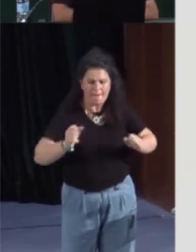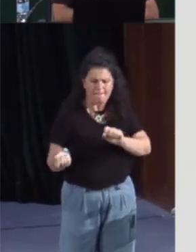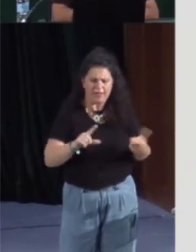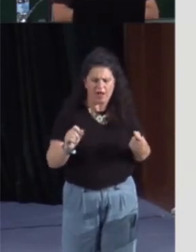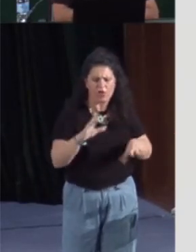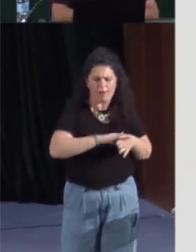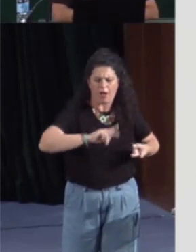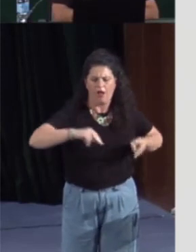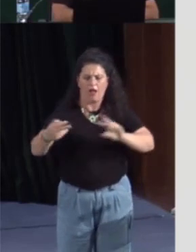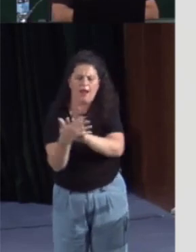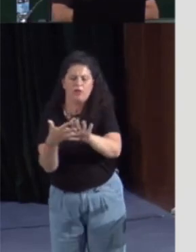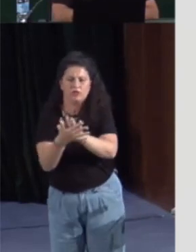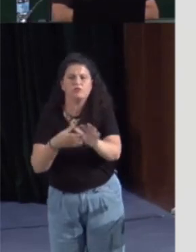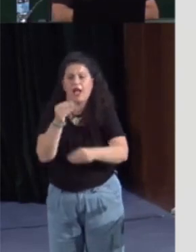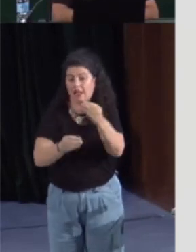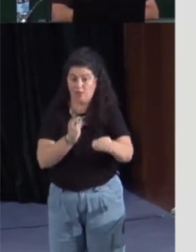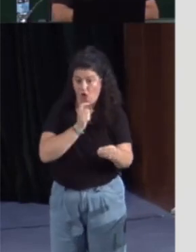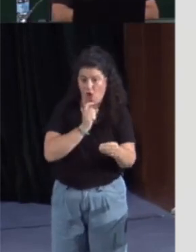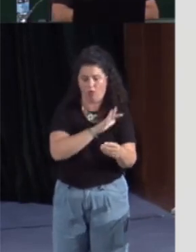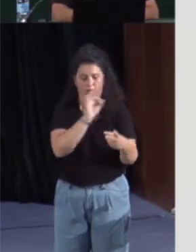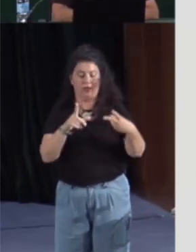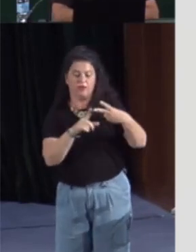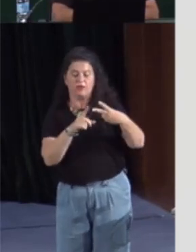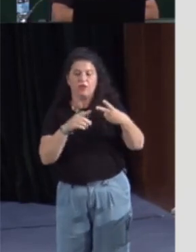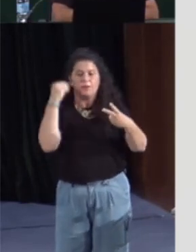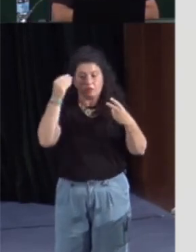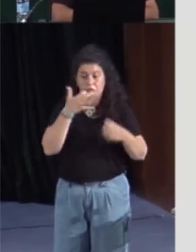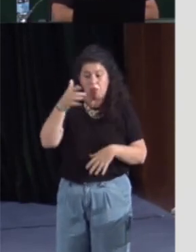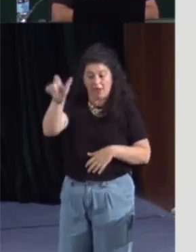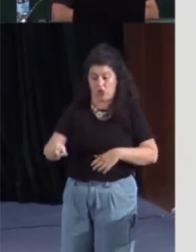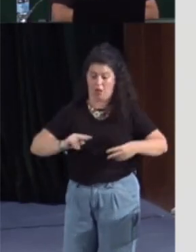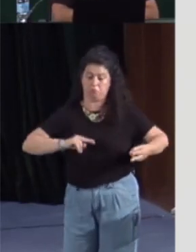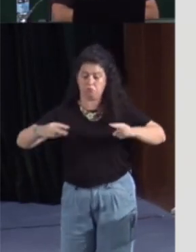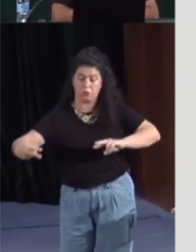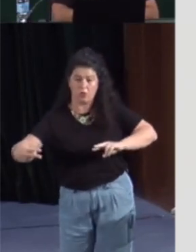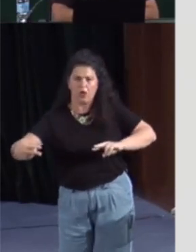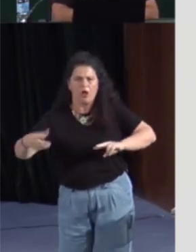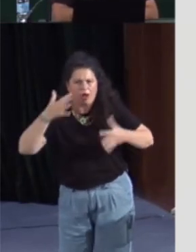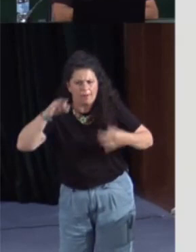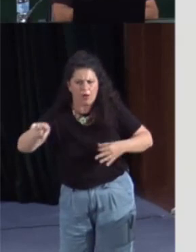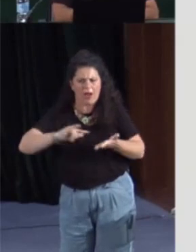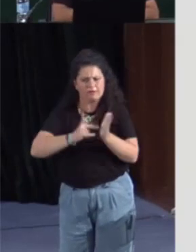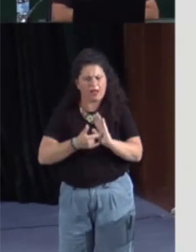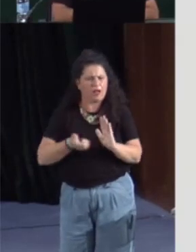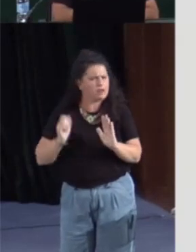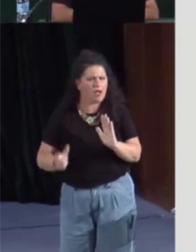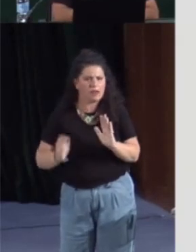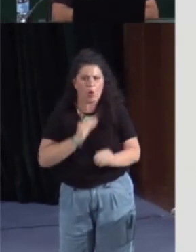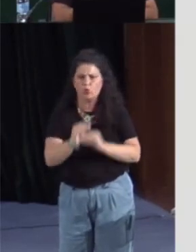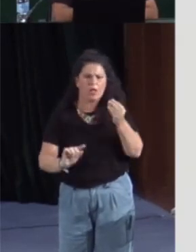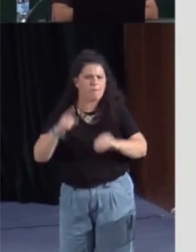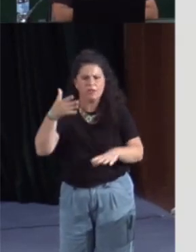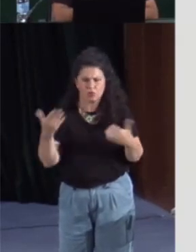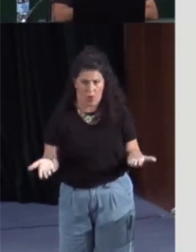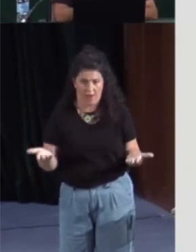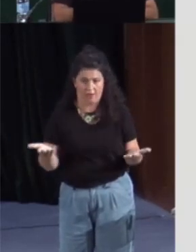en la descripción del vino y determinar cuáles son las principales técnicas de traducción utilizadas, usando para